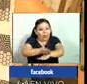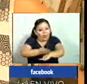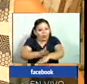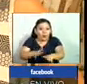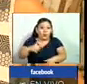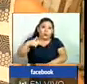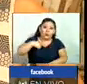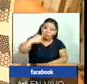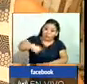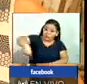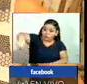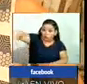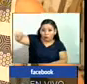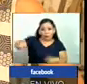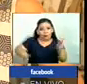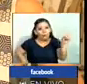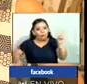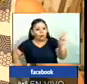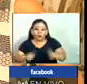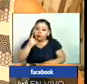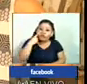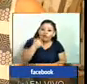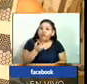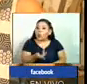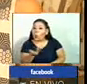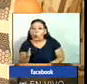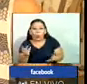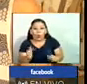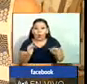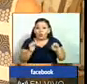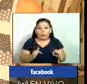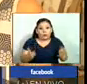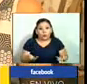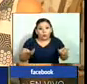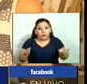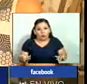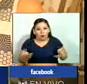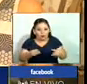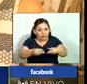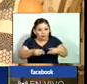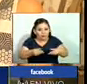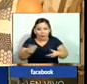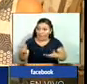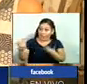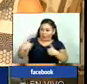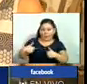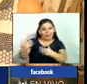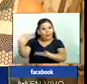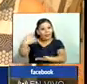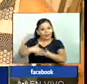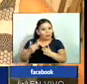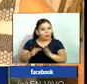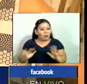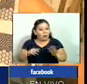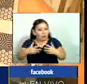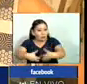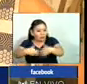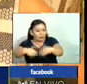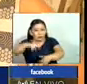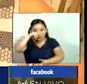tenía que ir yo a San Salvador a buscar material porque no había no había delíberes ni nada de eso no estaban trabajando las empresas